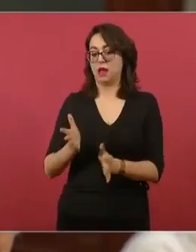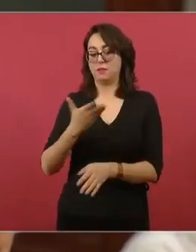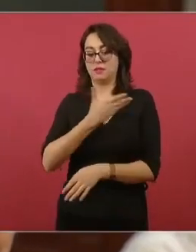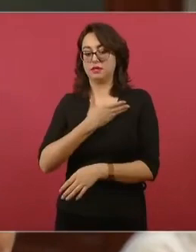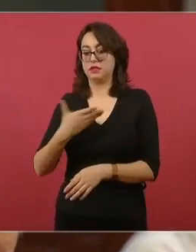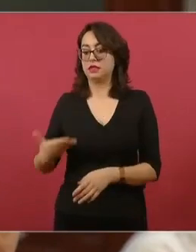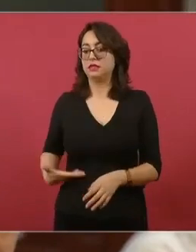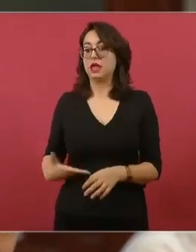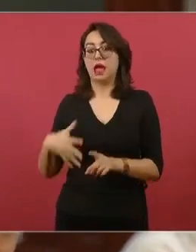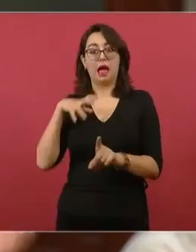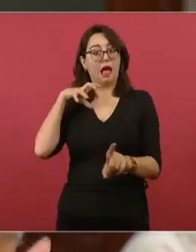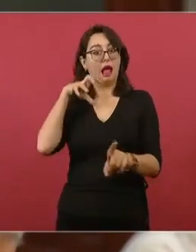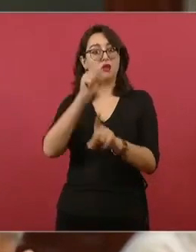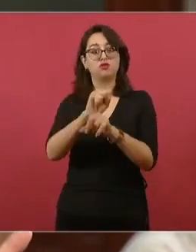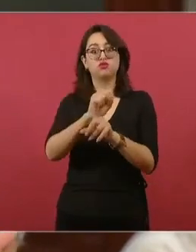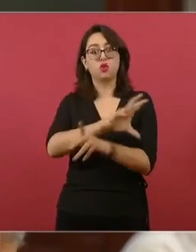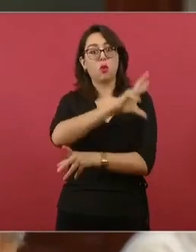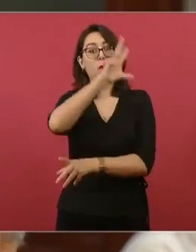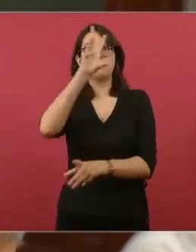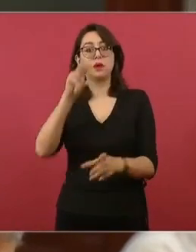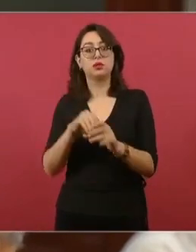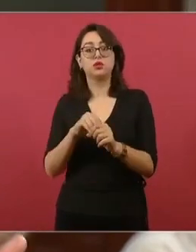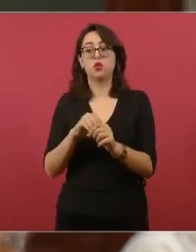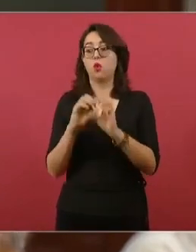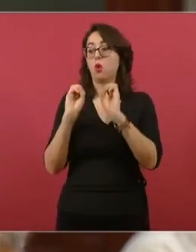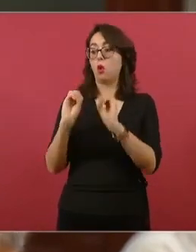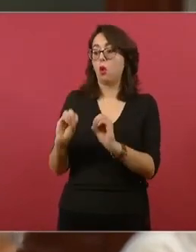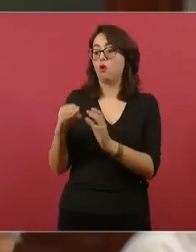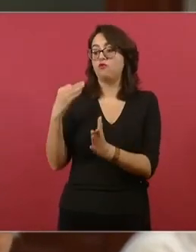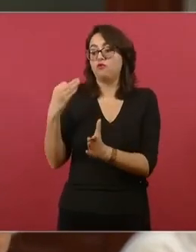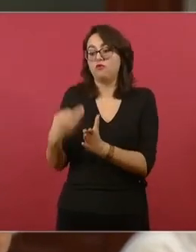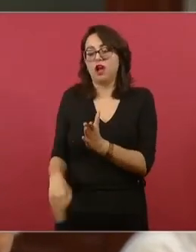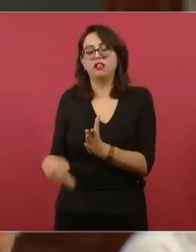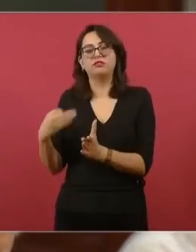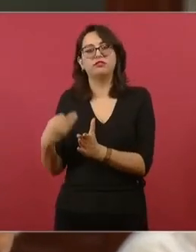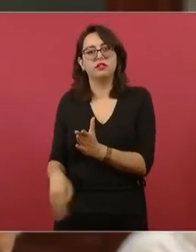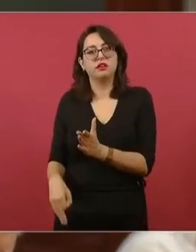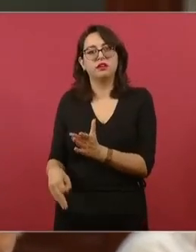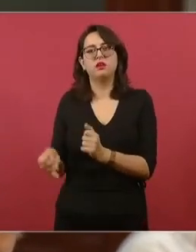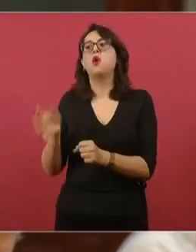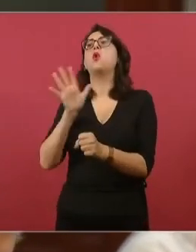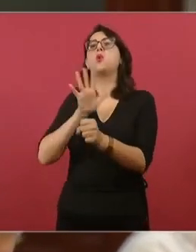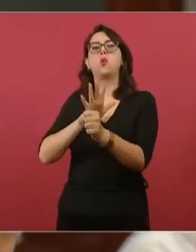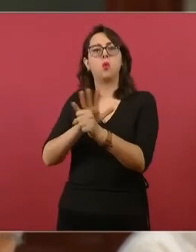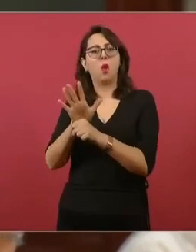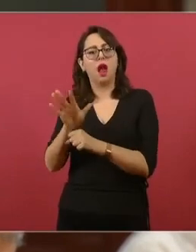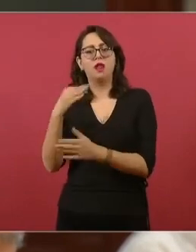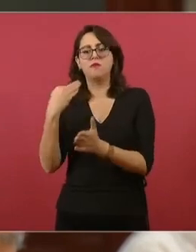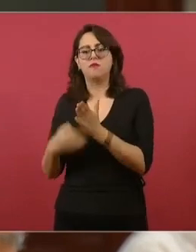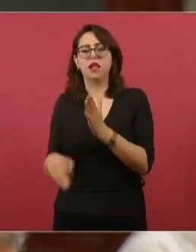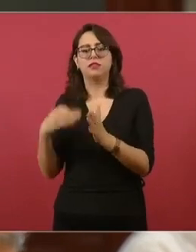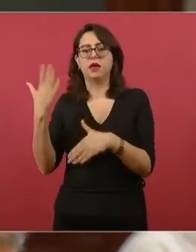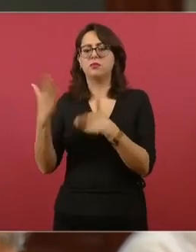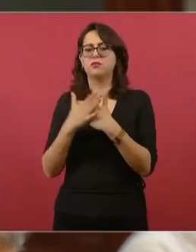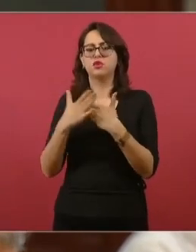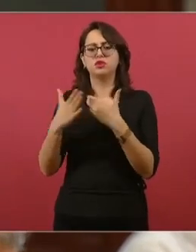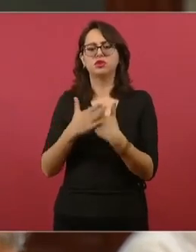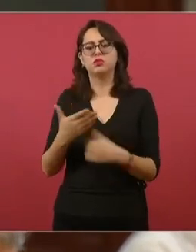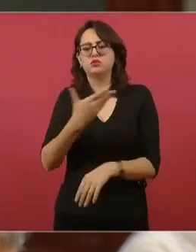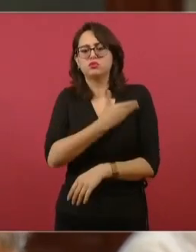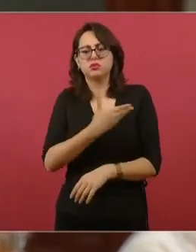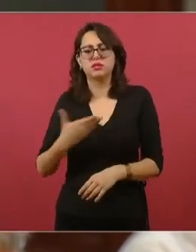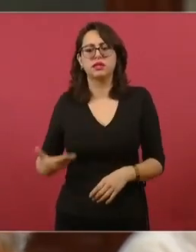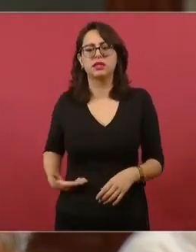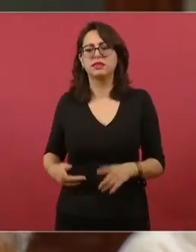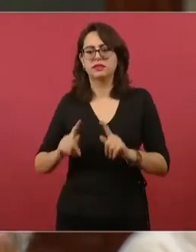presidente? ¿Cuáles son las tareas que le dejaría en este caso a quien ocupe la presidencia de la República? Y también, presidente,